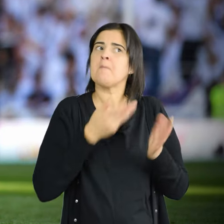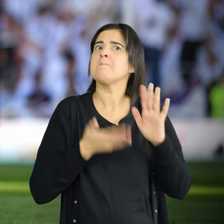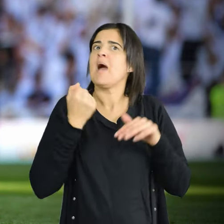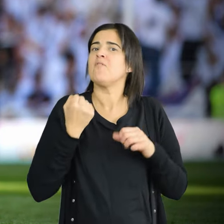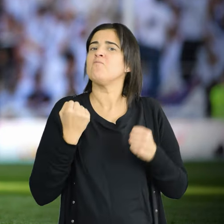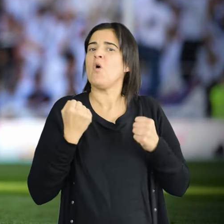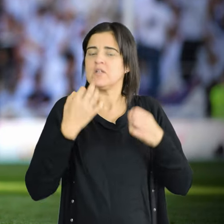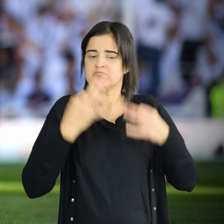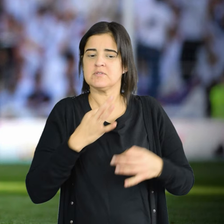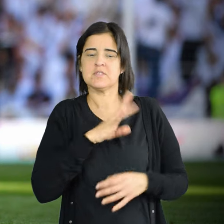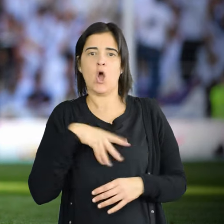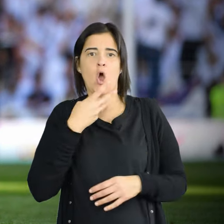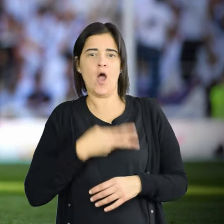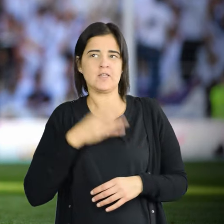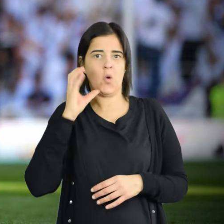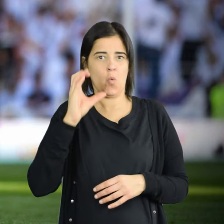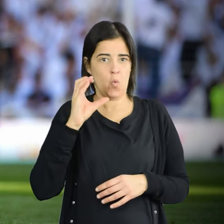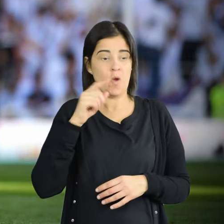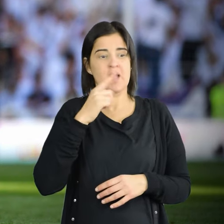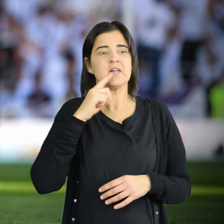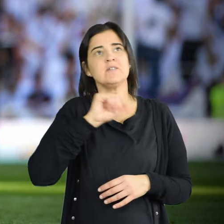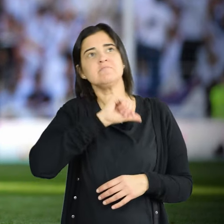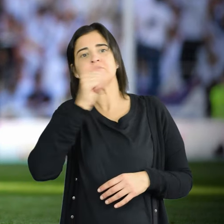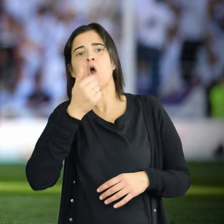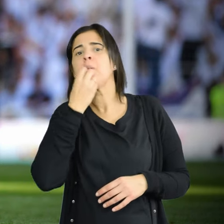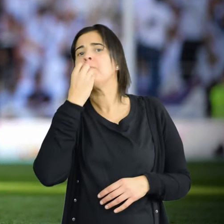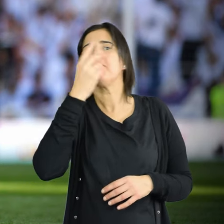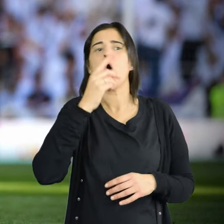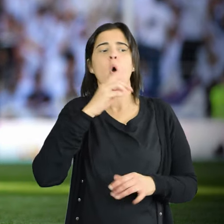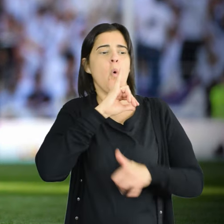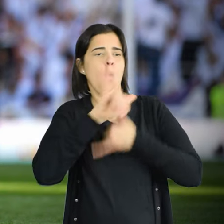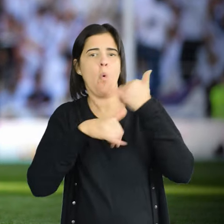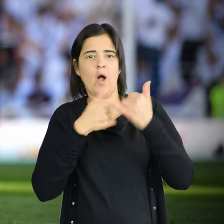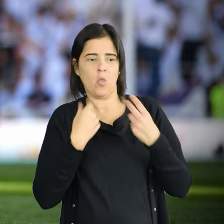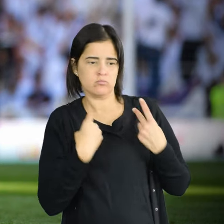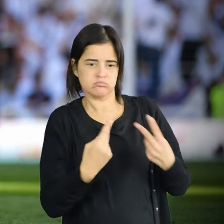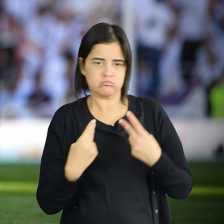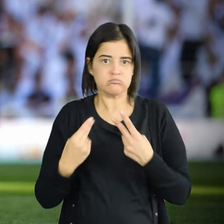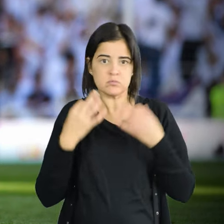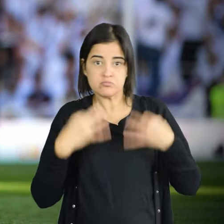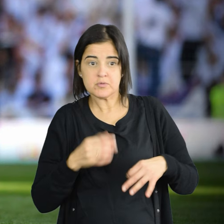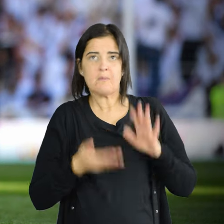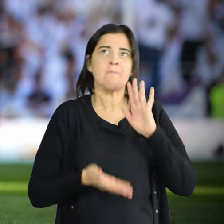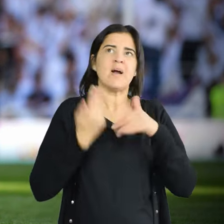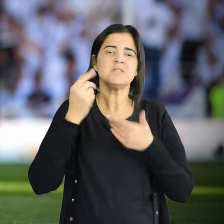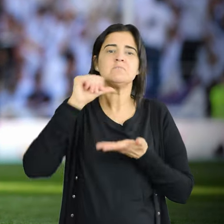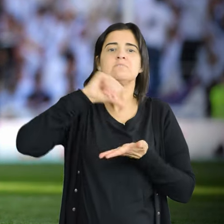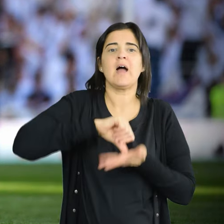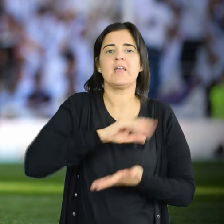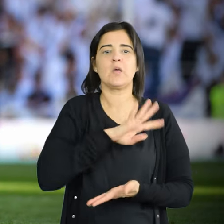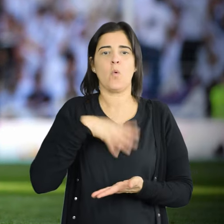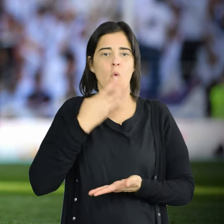el club más poderoso de Croacia donde se proclama campeón de la liga como el mejor jugador de todo el país